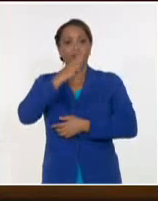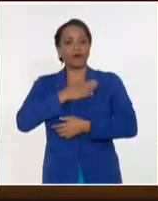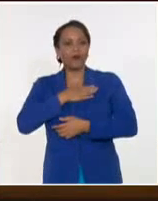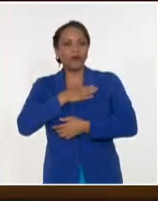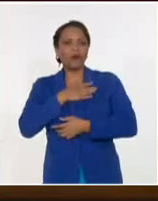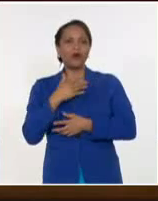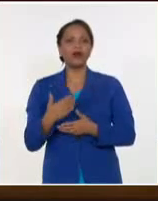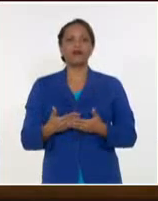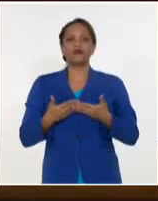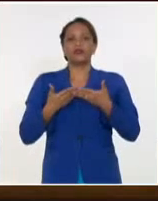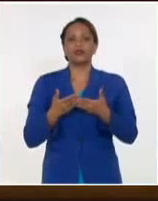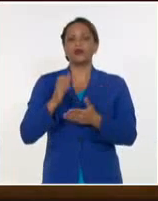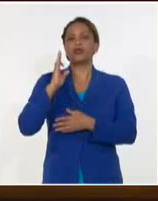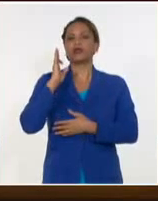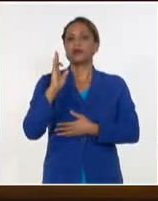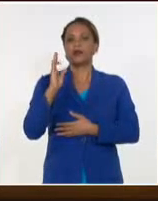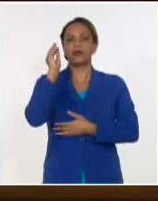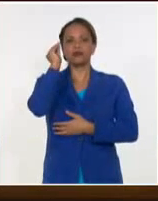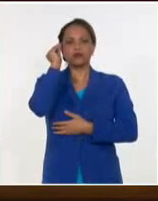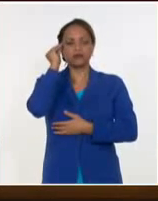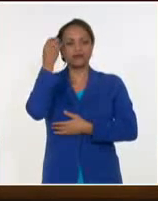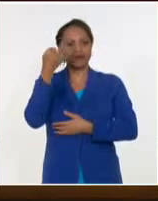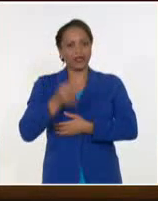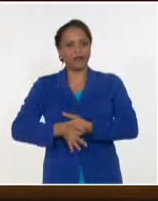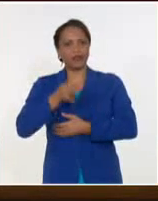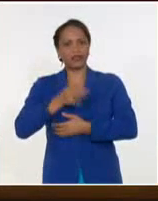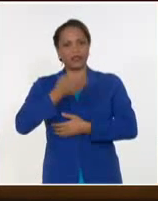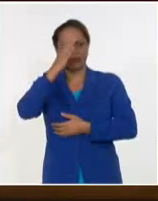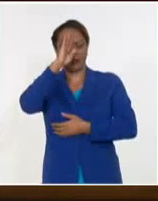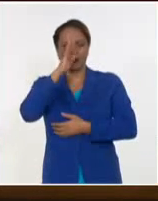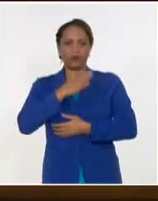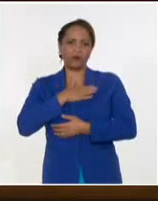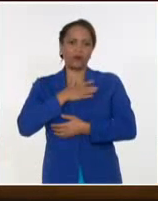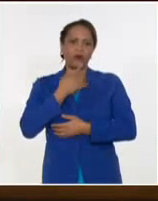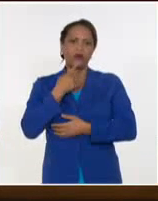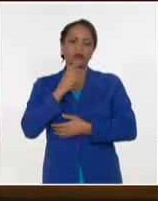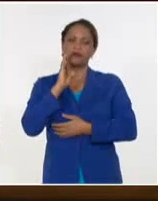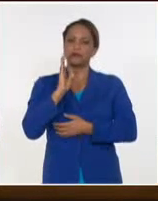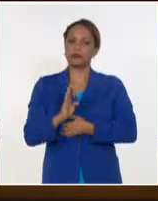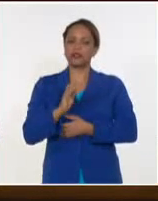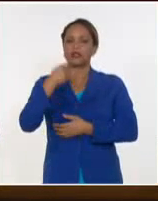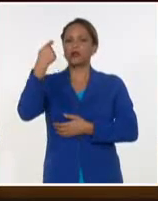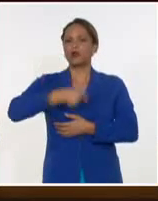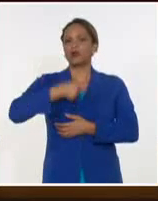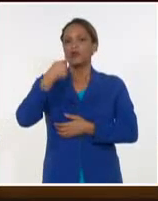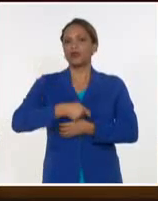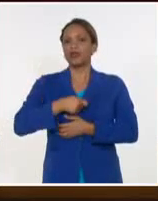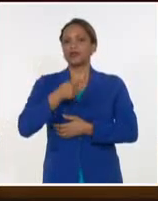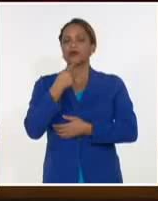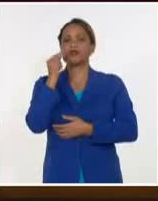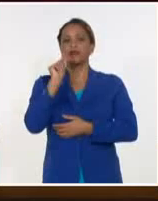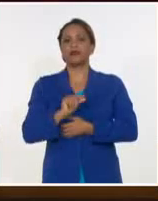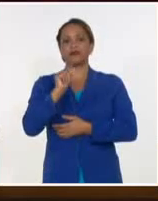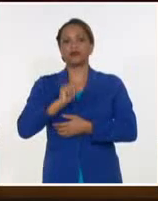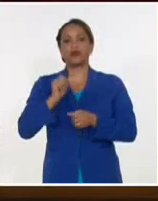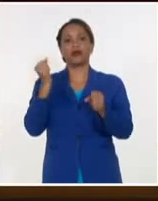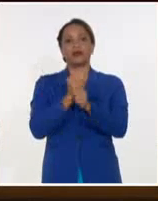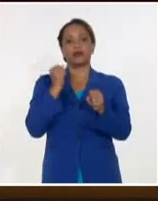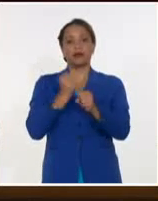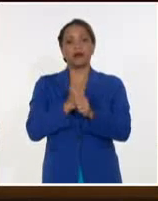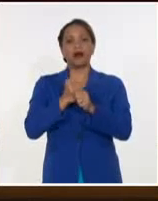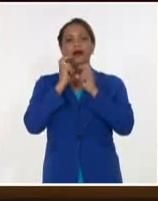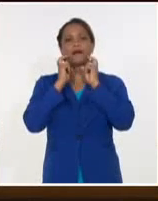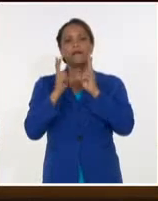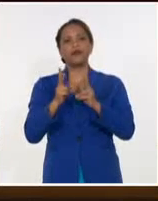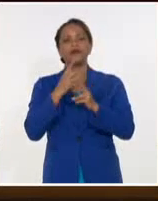de respeto y comprensión hacia las realidades del país y los legítimos derechos de quienes viven, trabajan, se